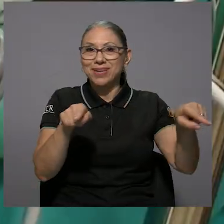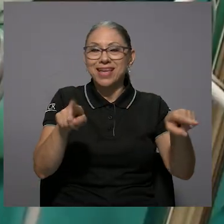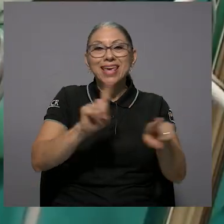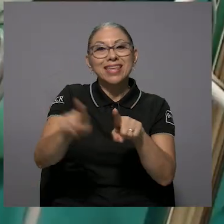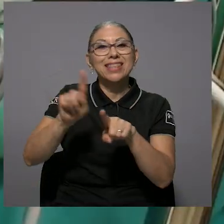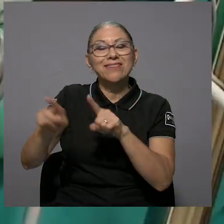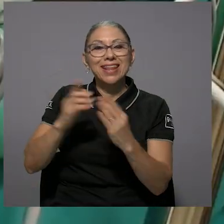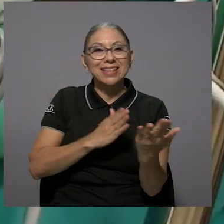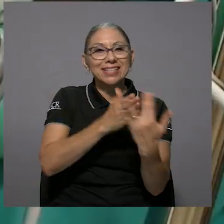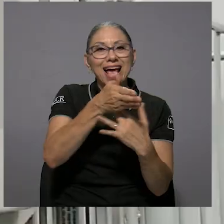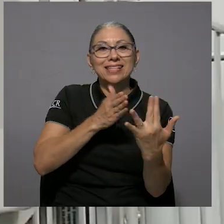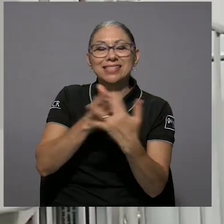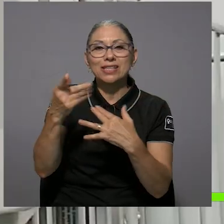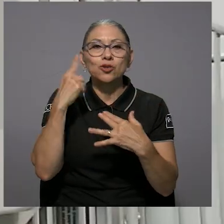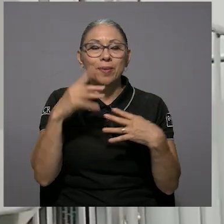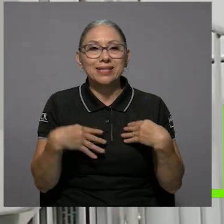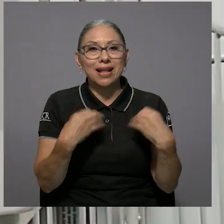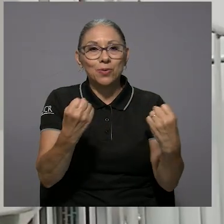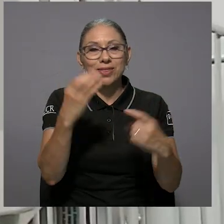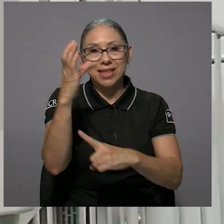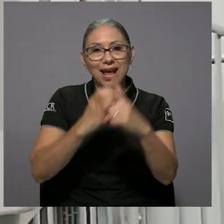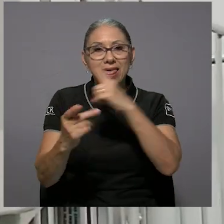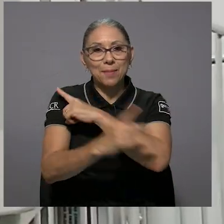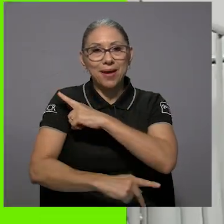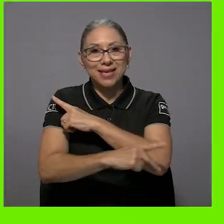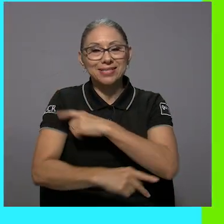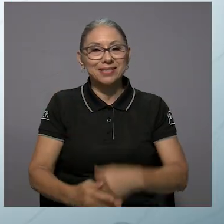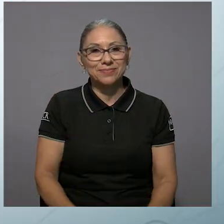de sanidad de cada país.